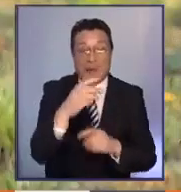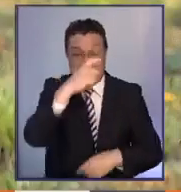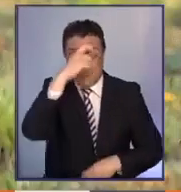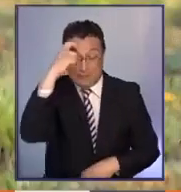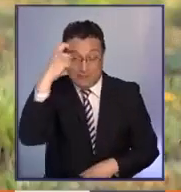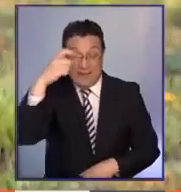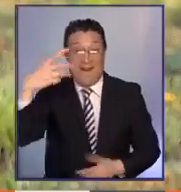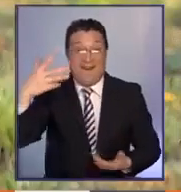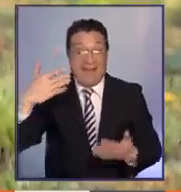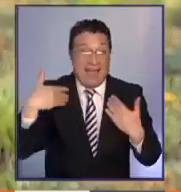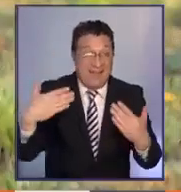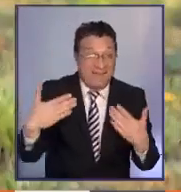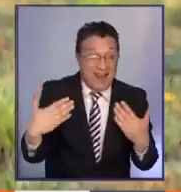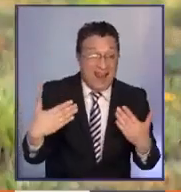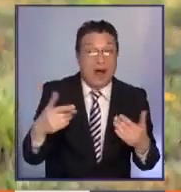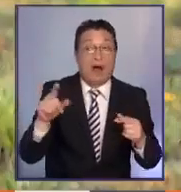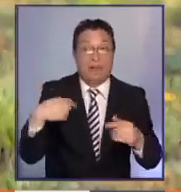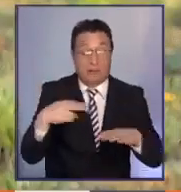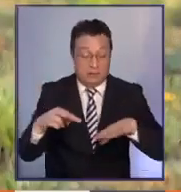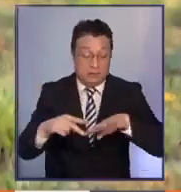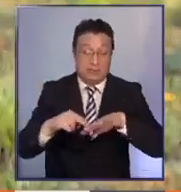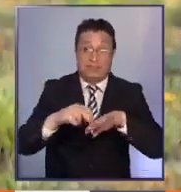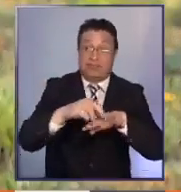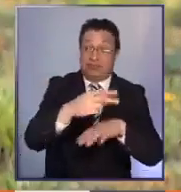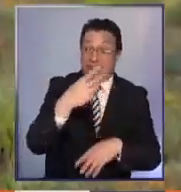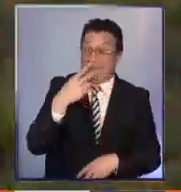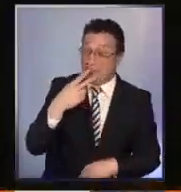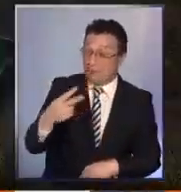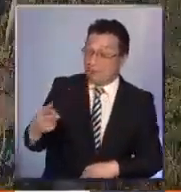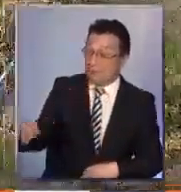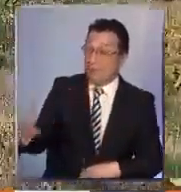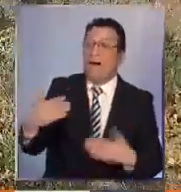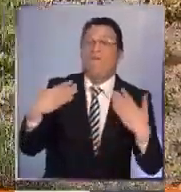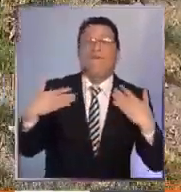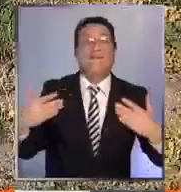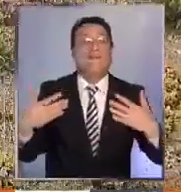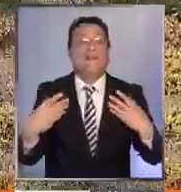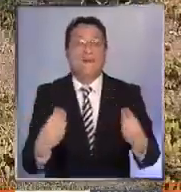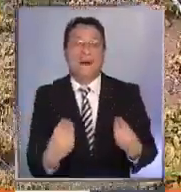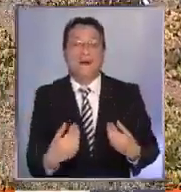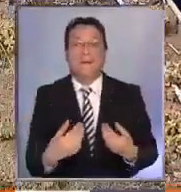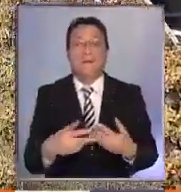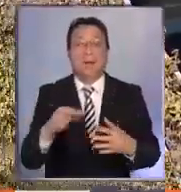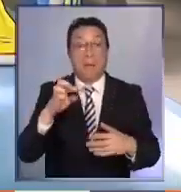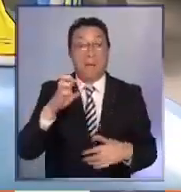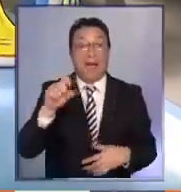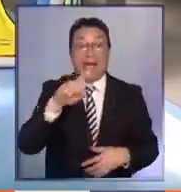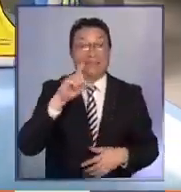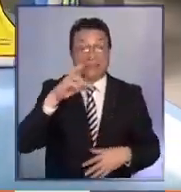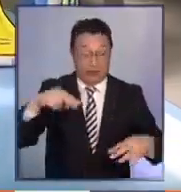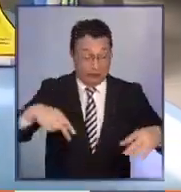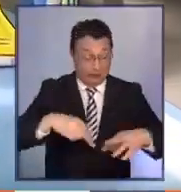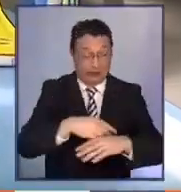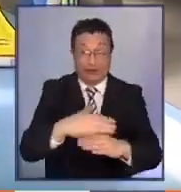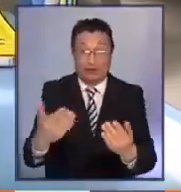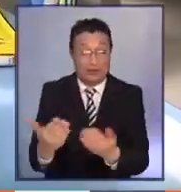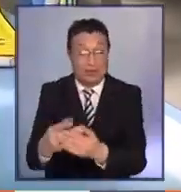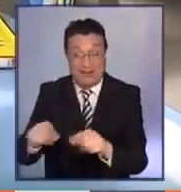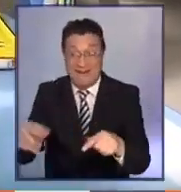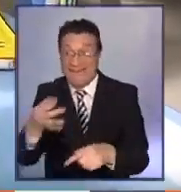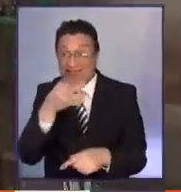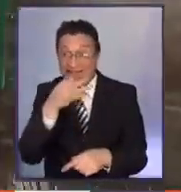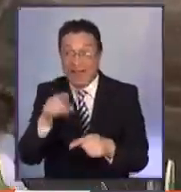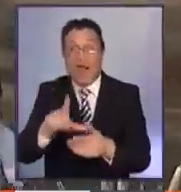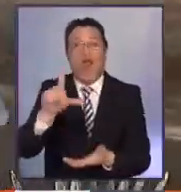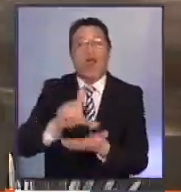verano, yo paso por la escalera y me encanta porque siento que es más fresco. En verano los pasillos y una sala verde del colegio son los